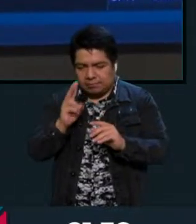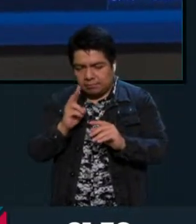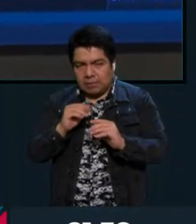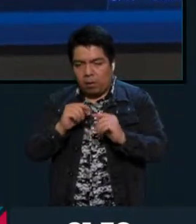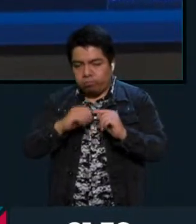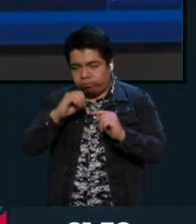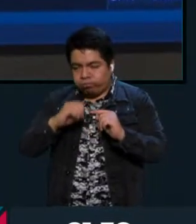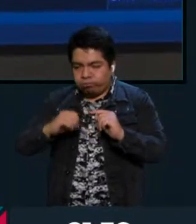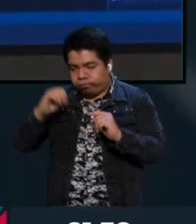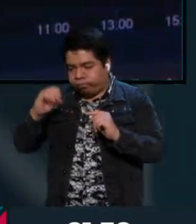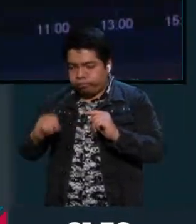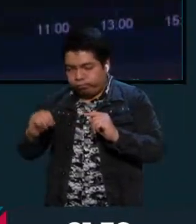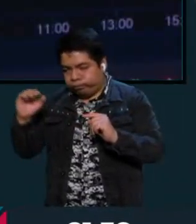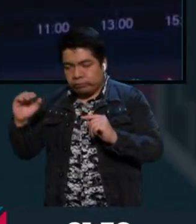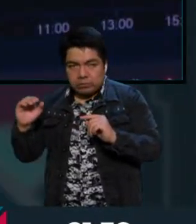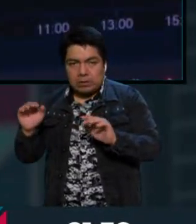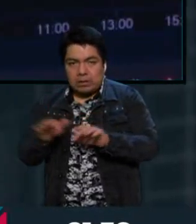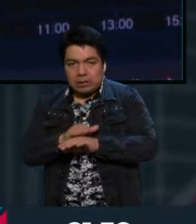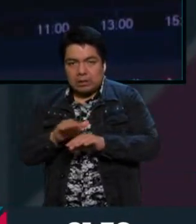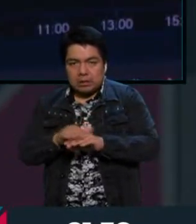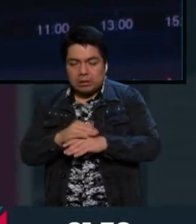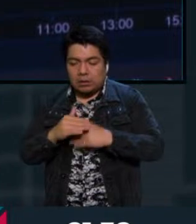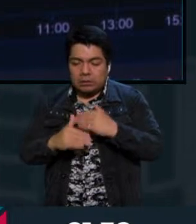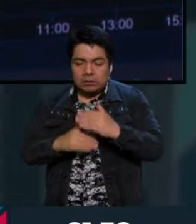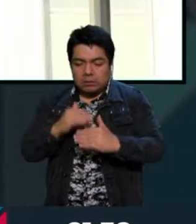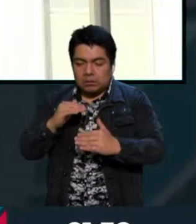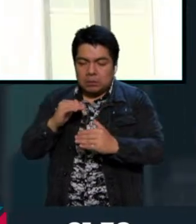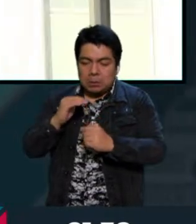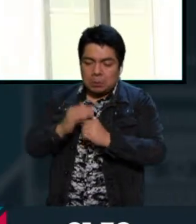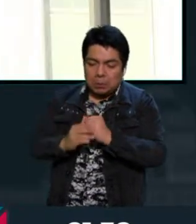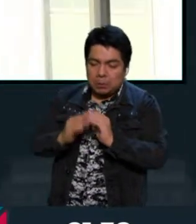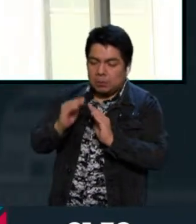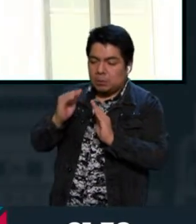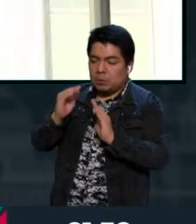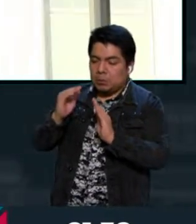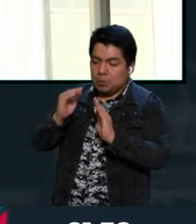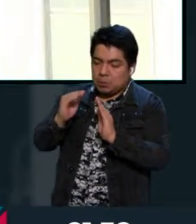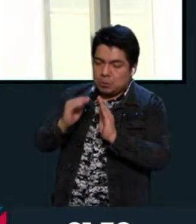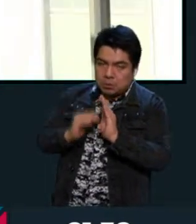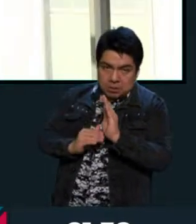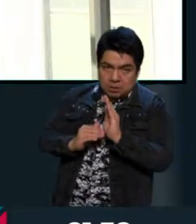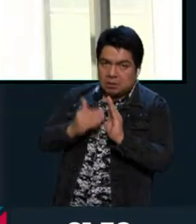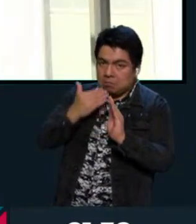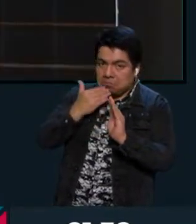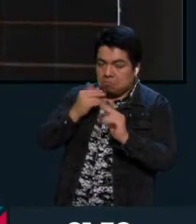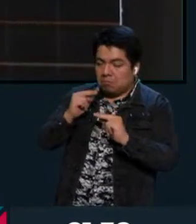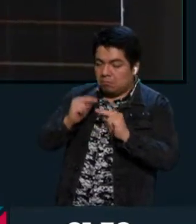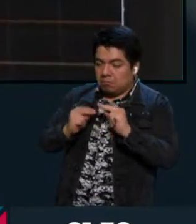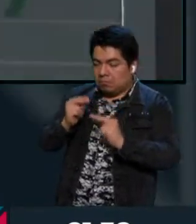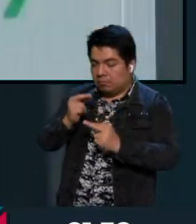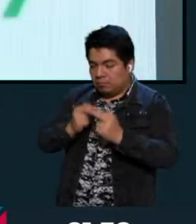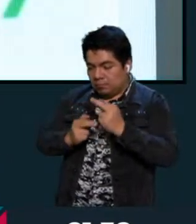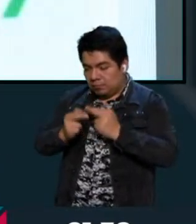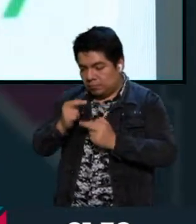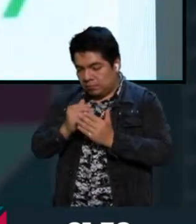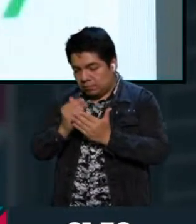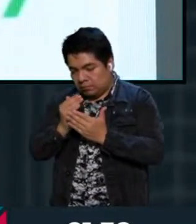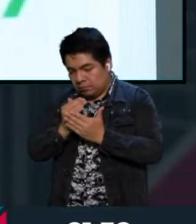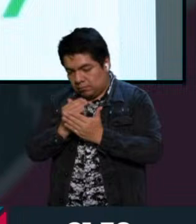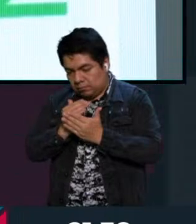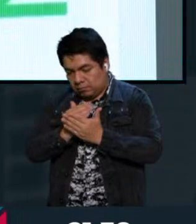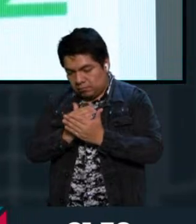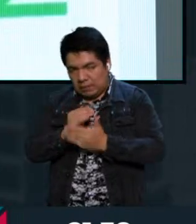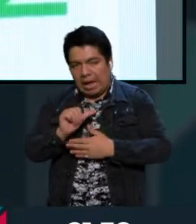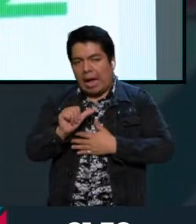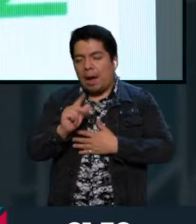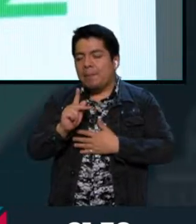volatilidad financiera, donde al paso de esa volatilidad, pues puede haber un retorno a niveles anteriores, es decir, una apreciación.